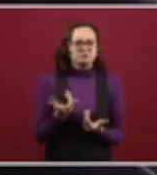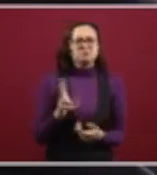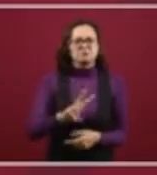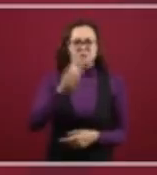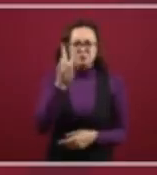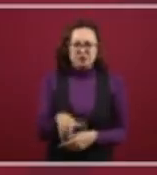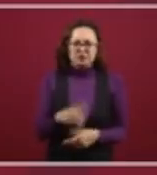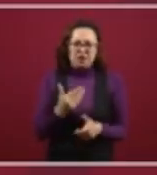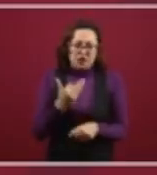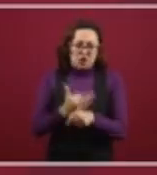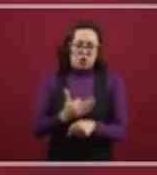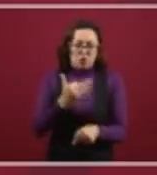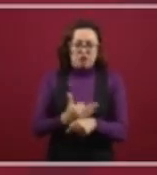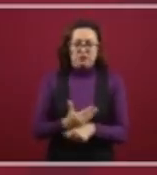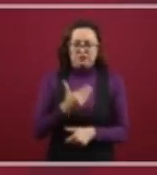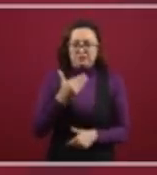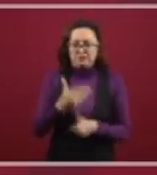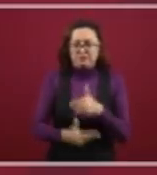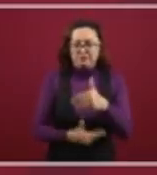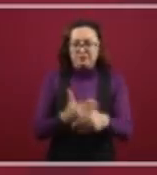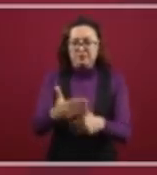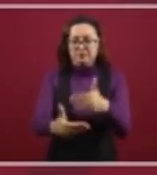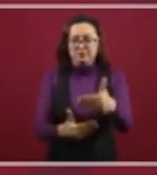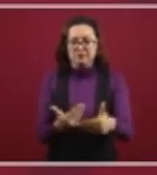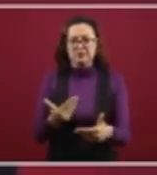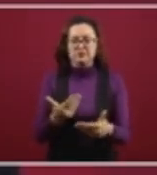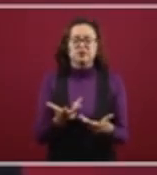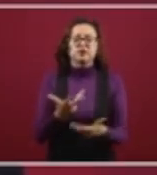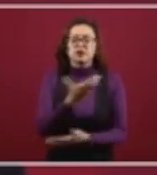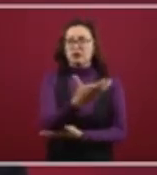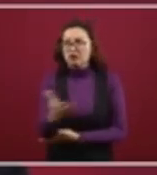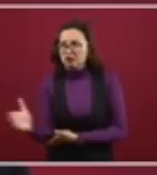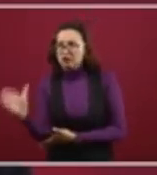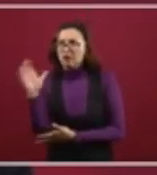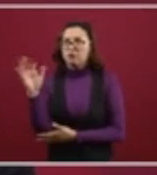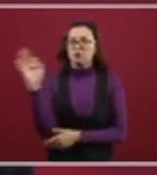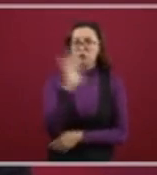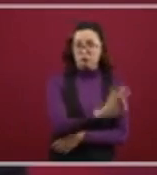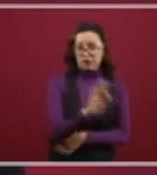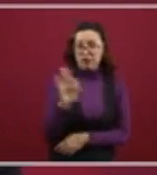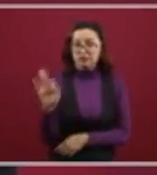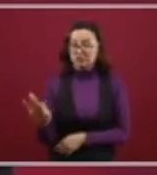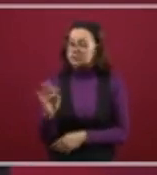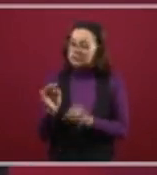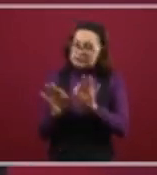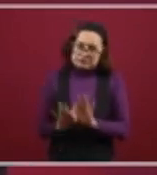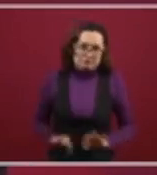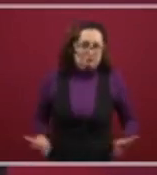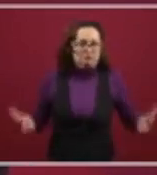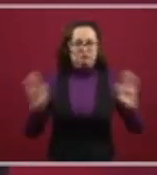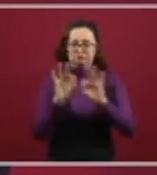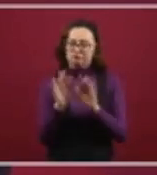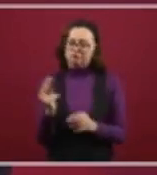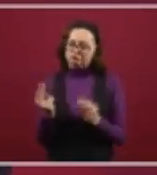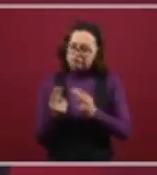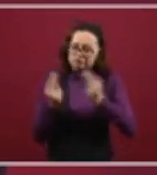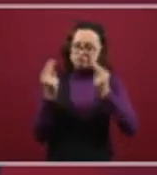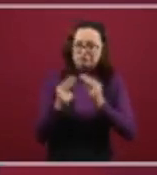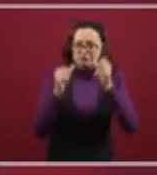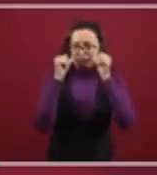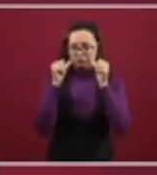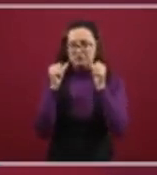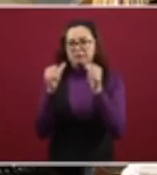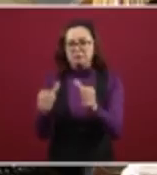en un proceso que está gobernado por los ciclos agrícolas, tenemos que tomar en cuenta que el